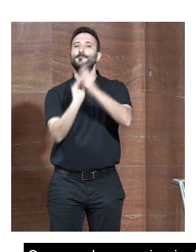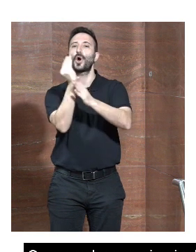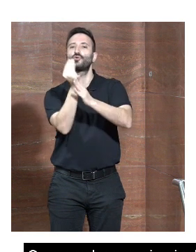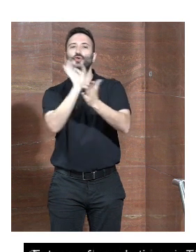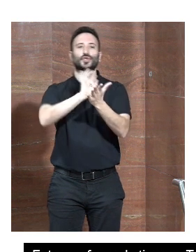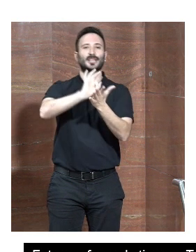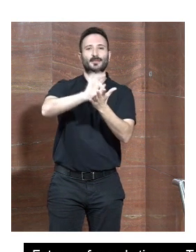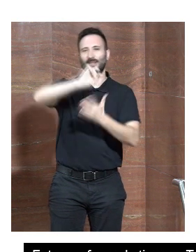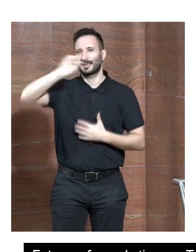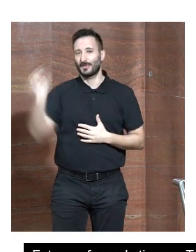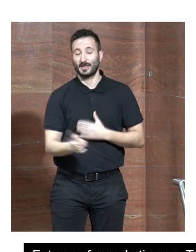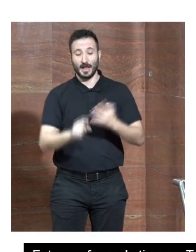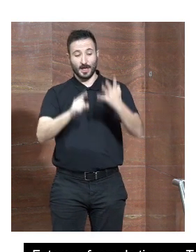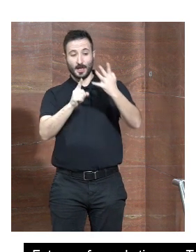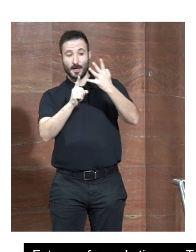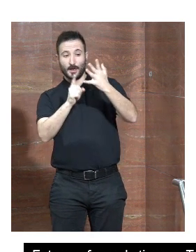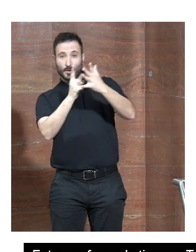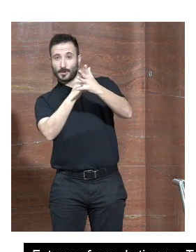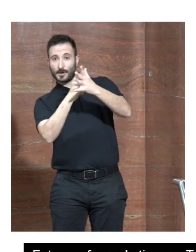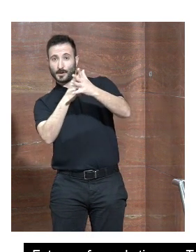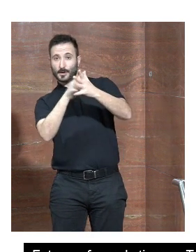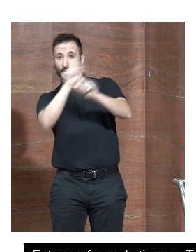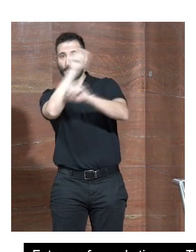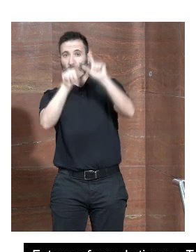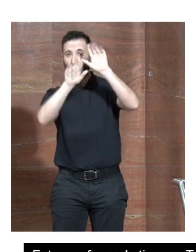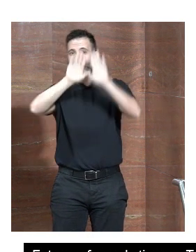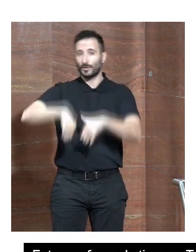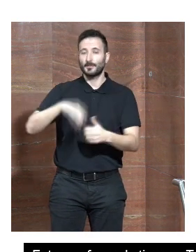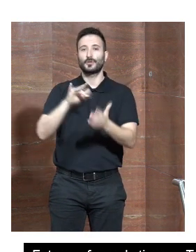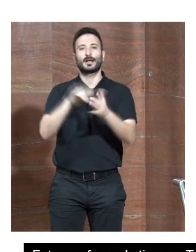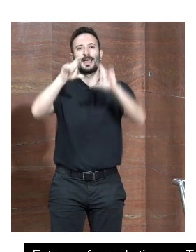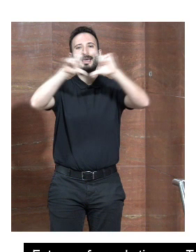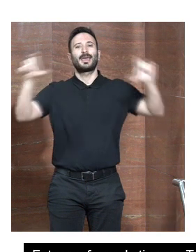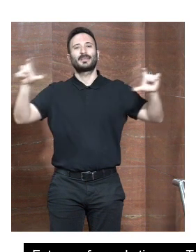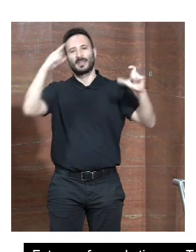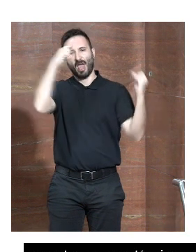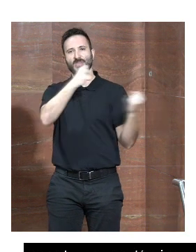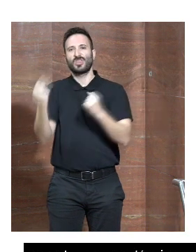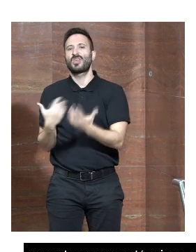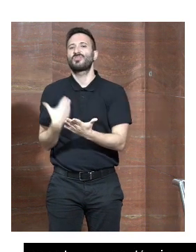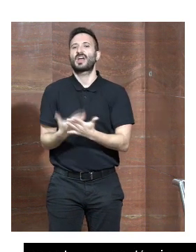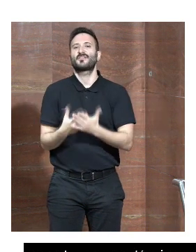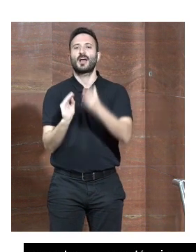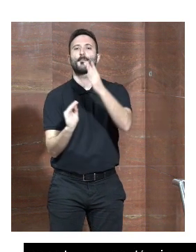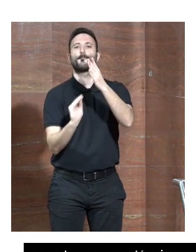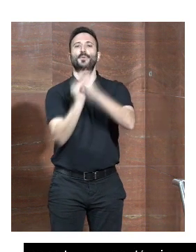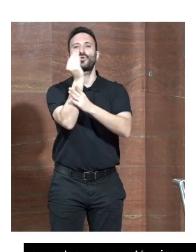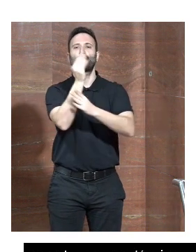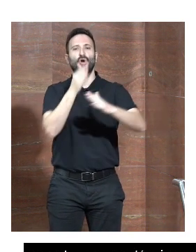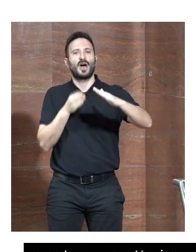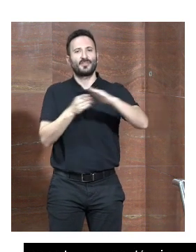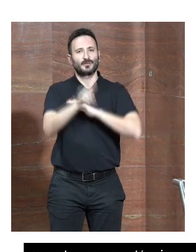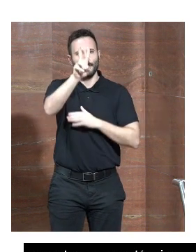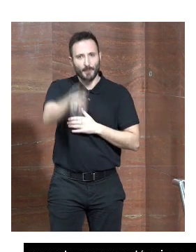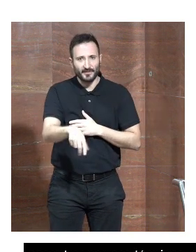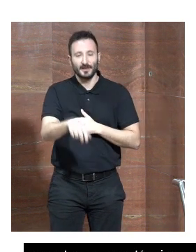productos, servicios, etc. La última pregunta, ¿hay alguna entidad que certifique que mi producto digital es accesible? Y con